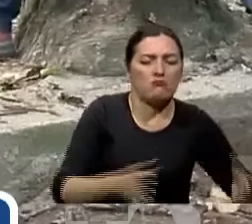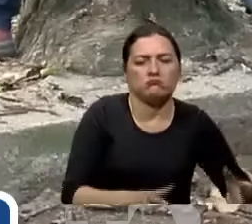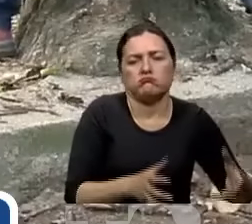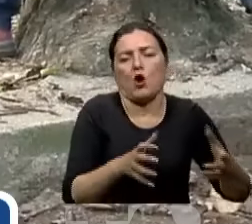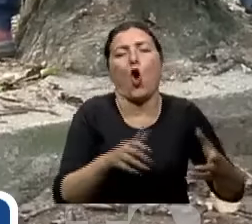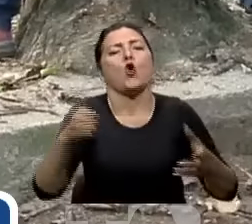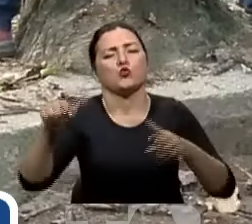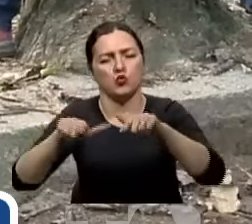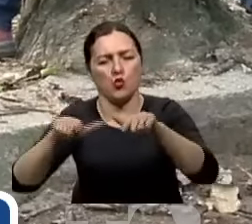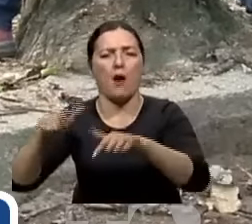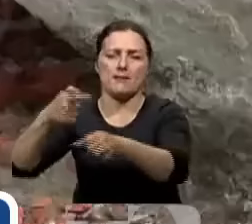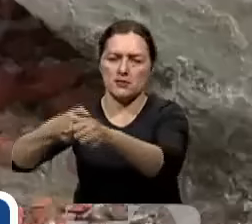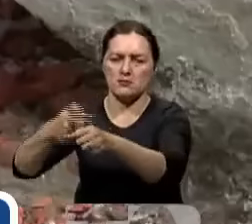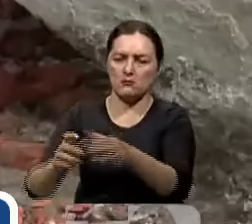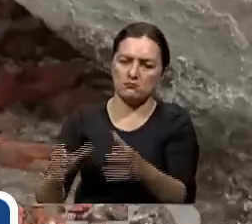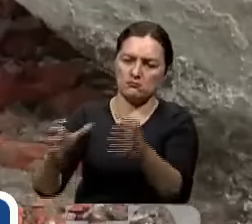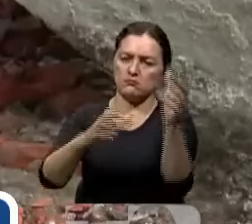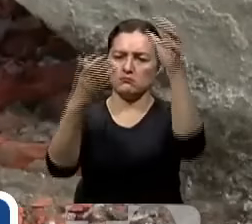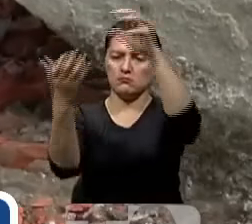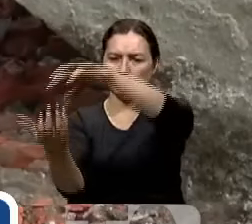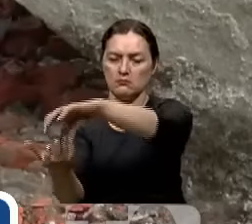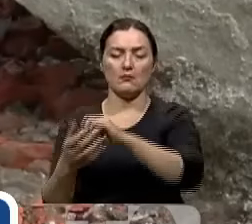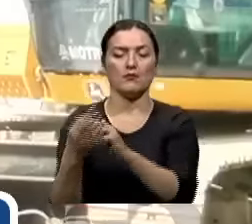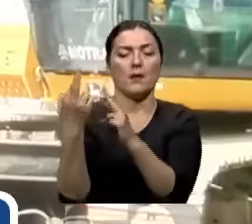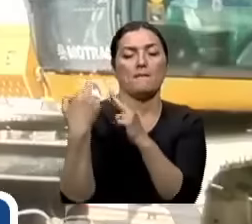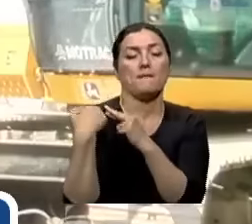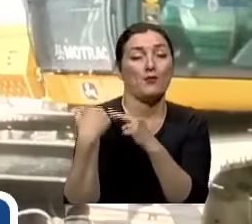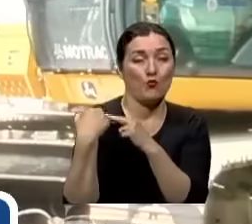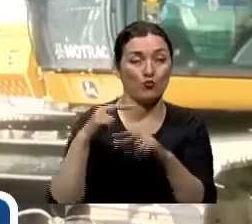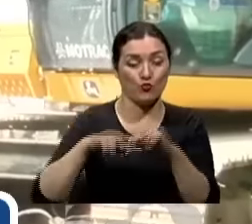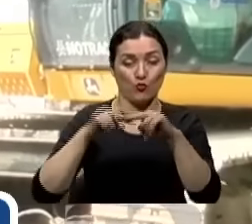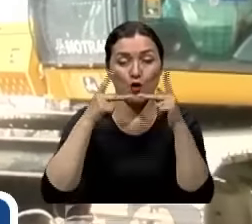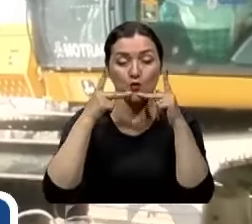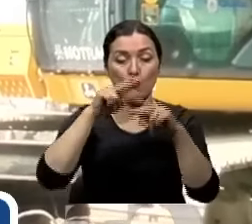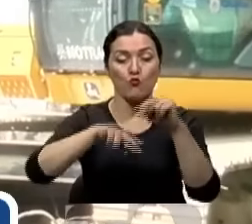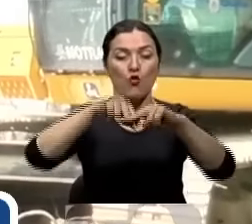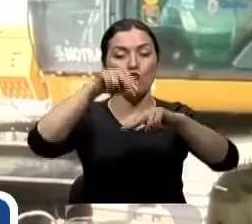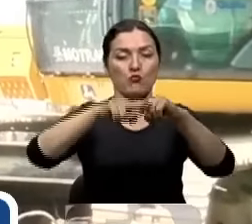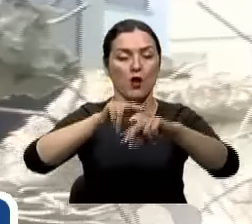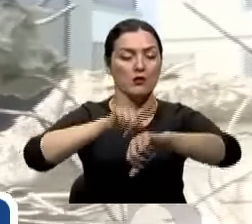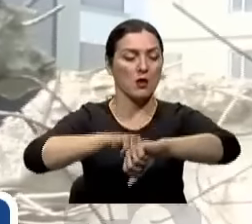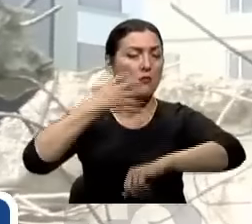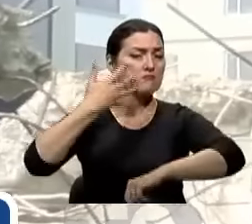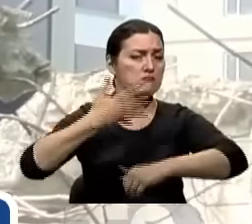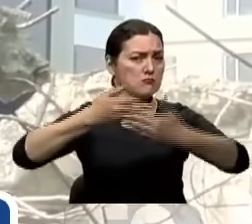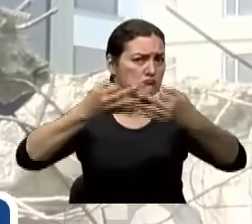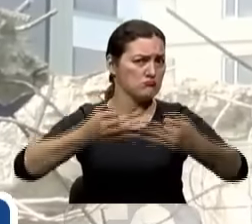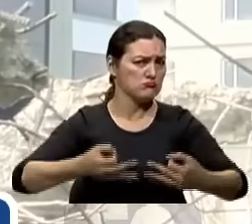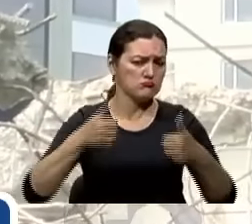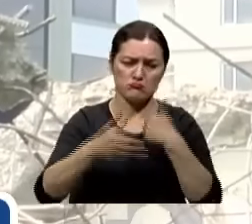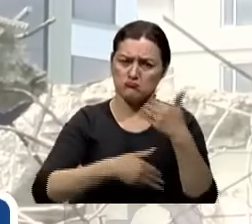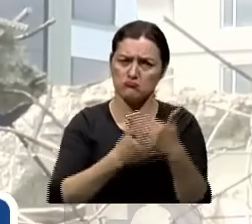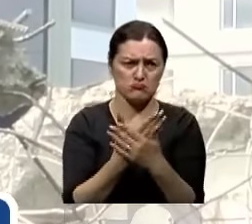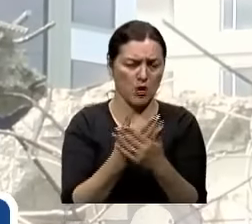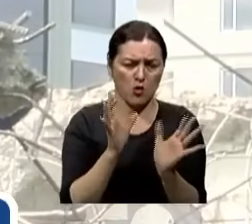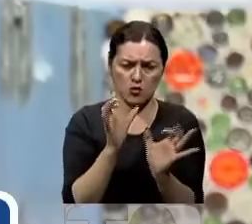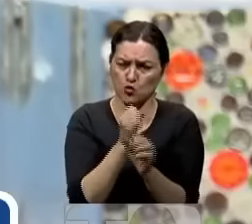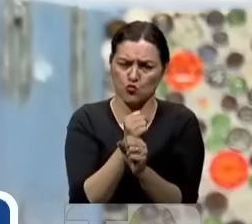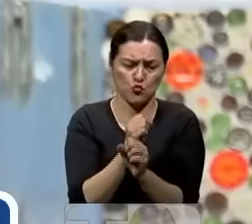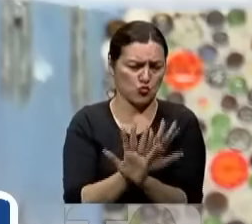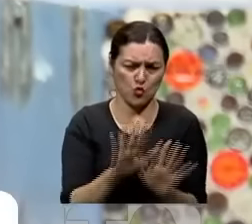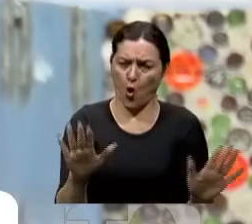empresa de movilidad y obras públicas encargada de este proyecto asegura que los plazos se están cumpliendo y que se han tomado todas las medidas de